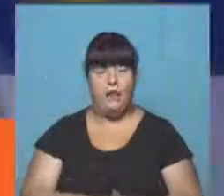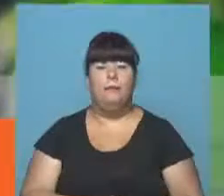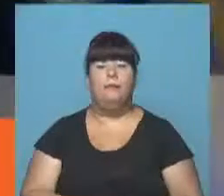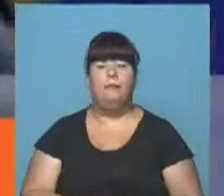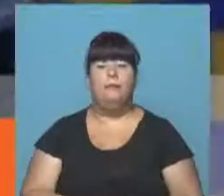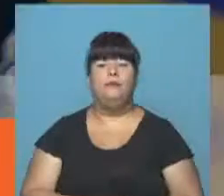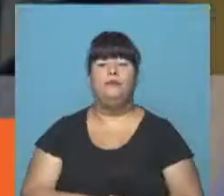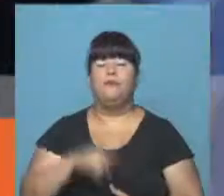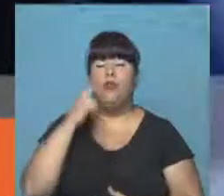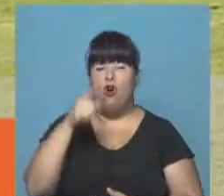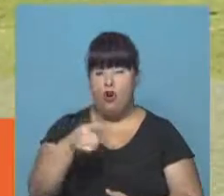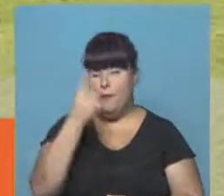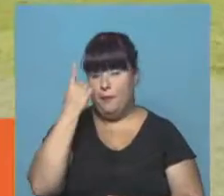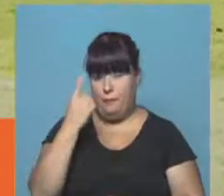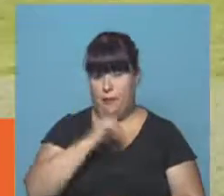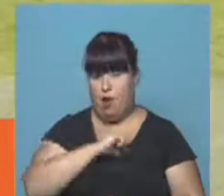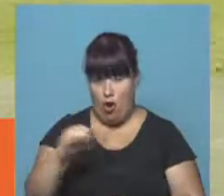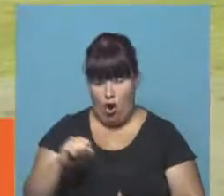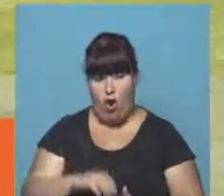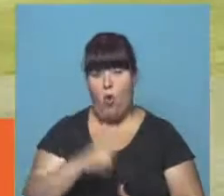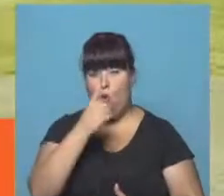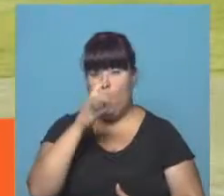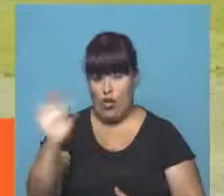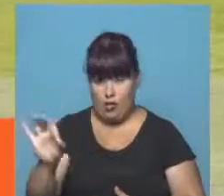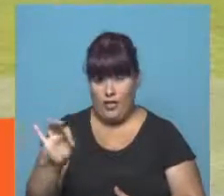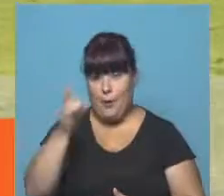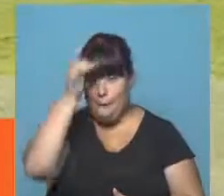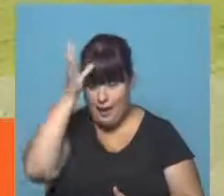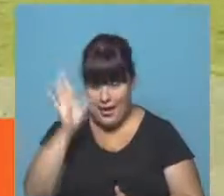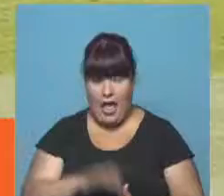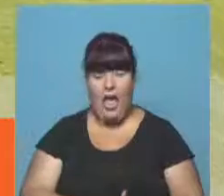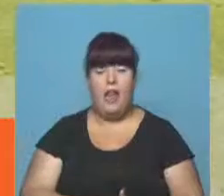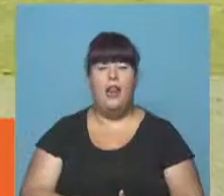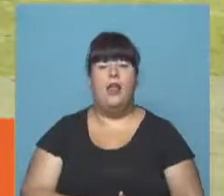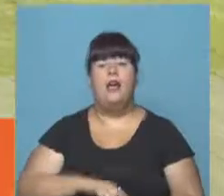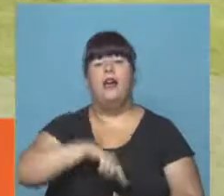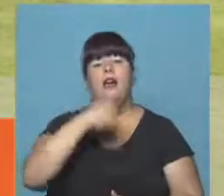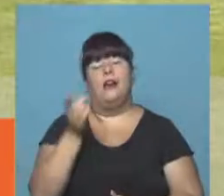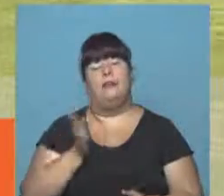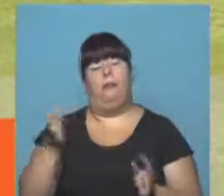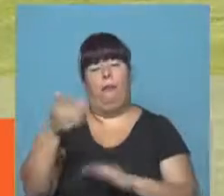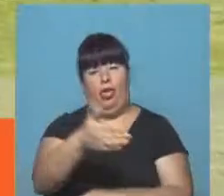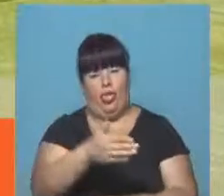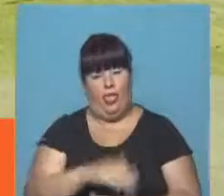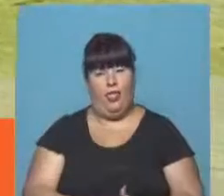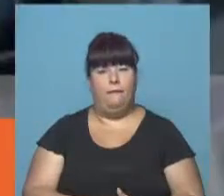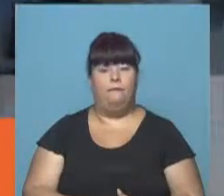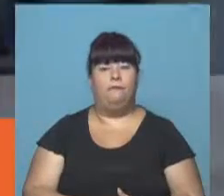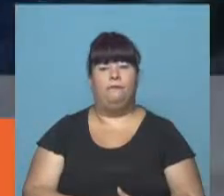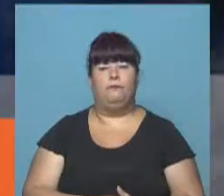penal. Kliesin iba a decretar el 1-0 en los penales. El desvío